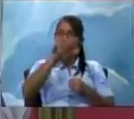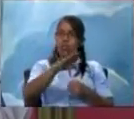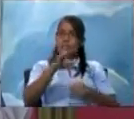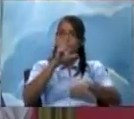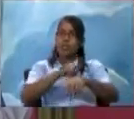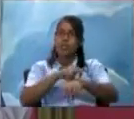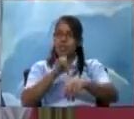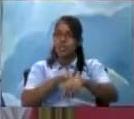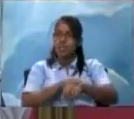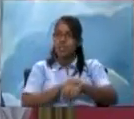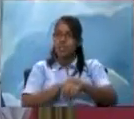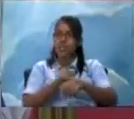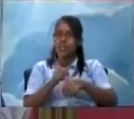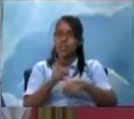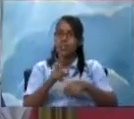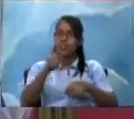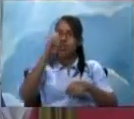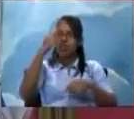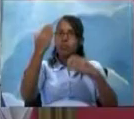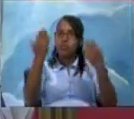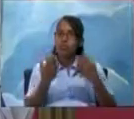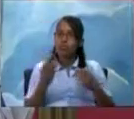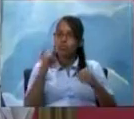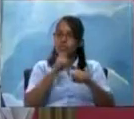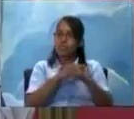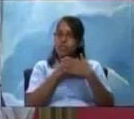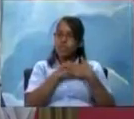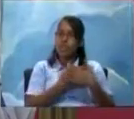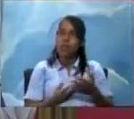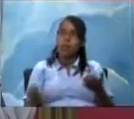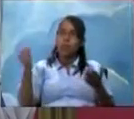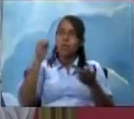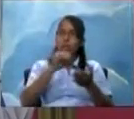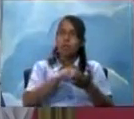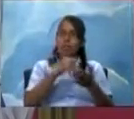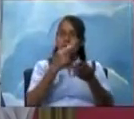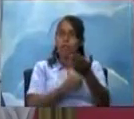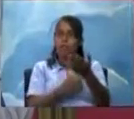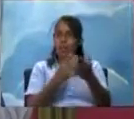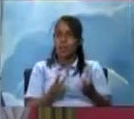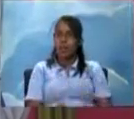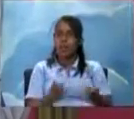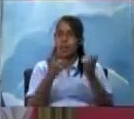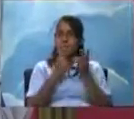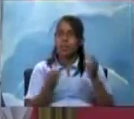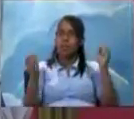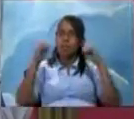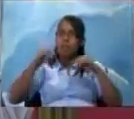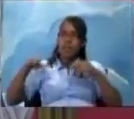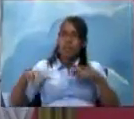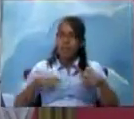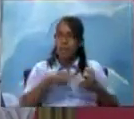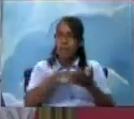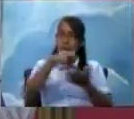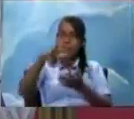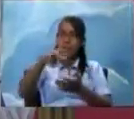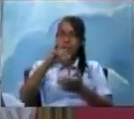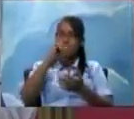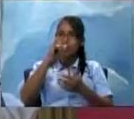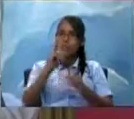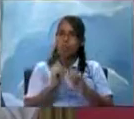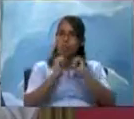pues, en el hospital, hospitalizado, y Dios me dio la oportunidad de volver, hermano, a la vida, de poder caminar.